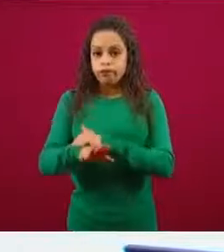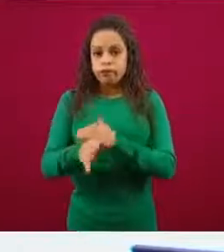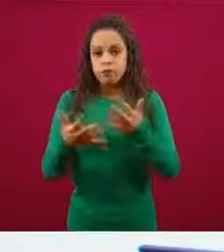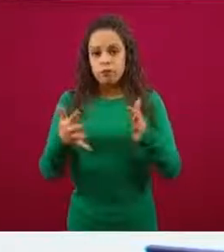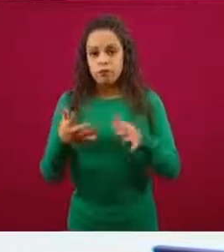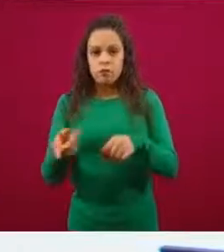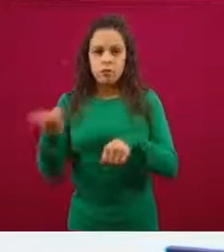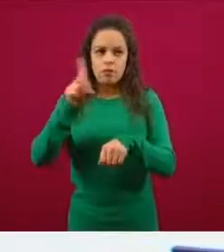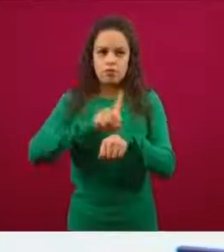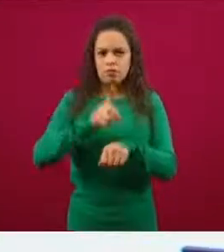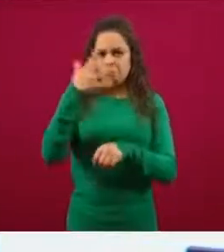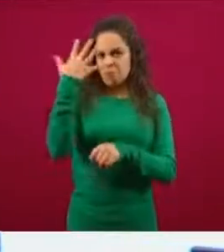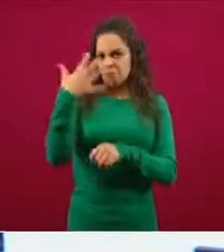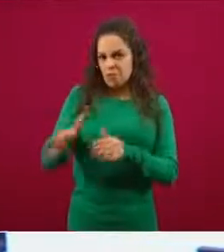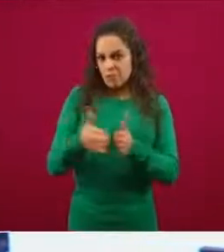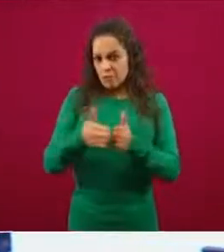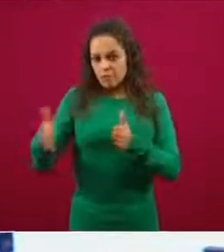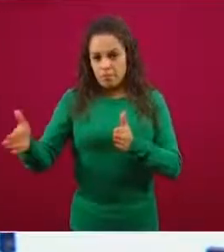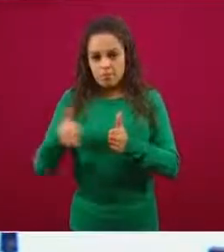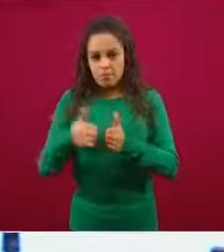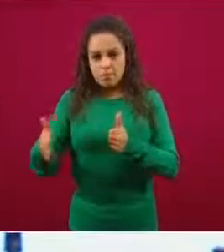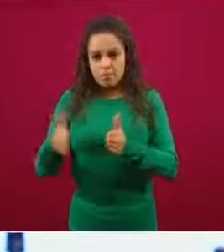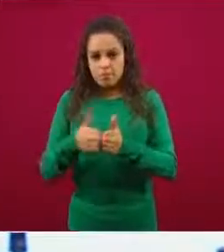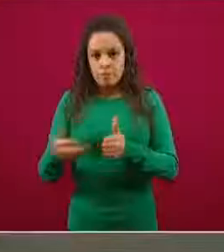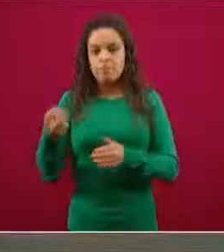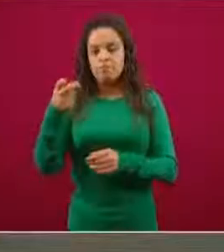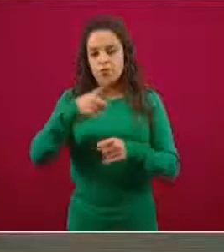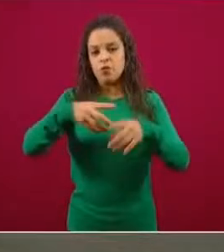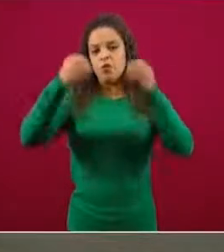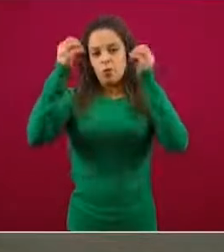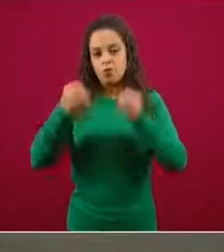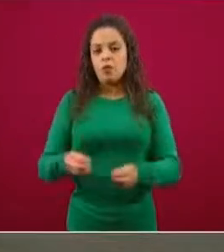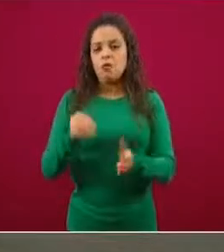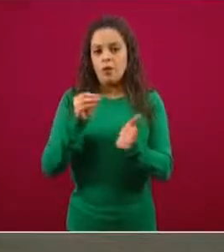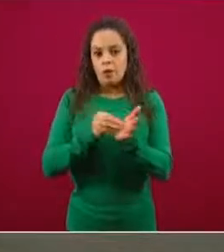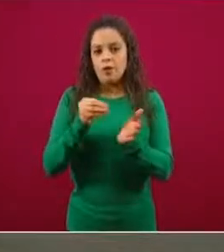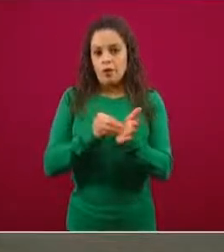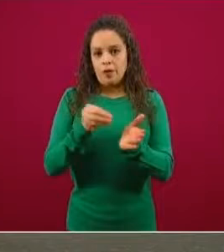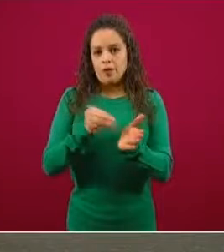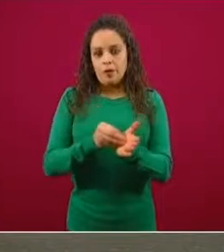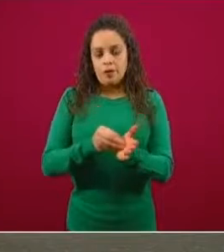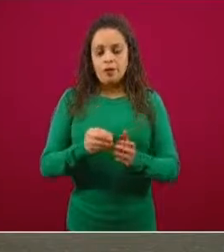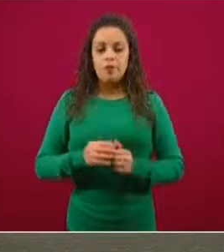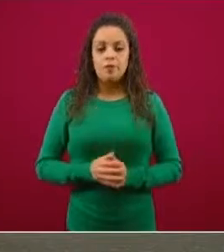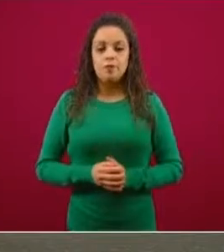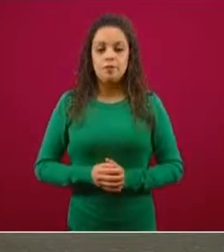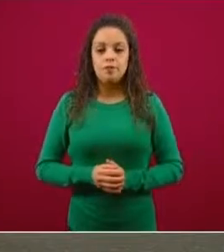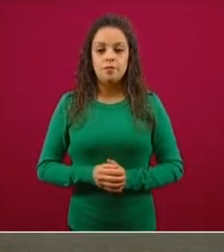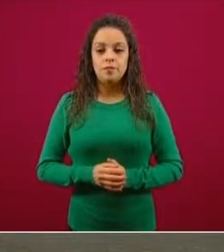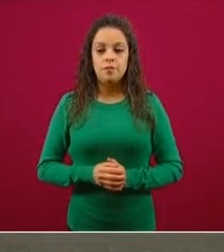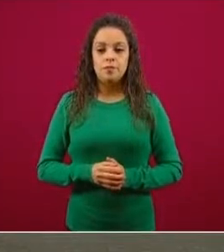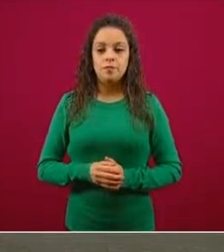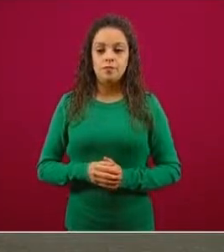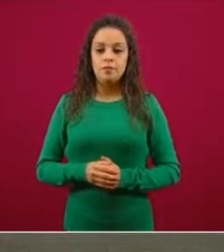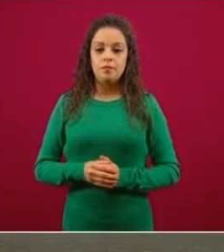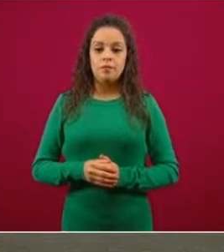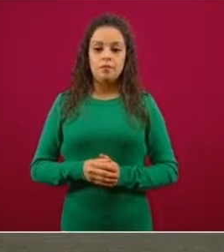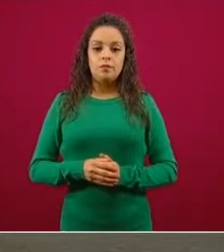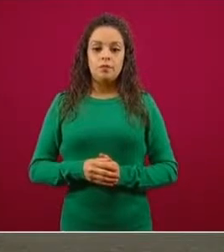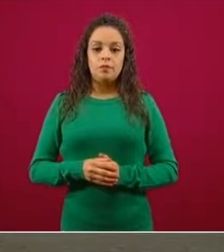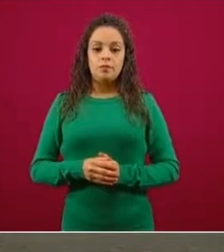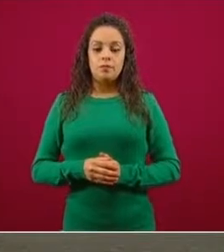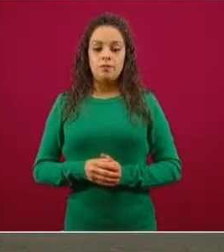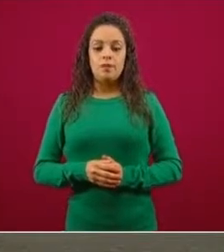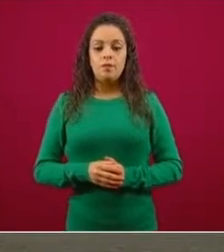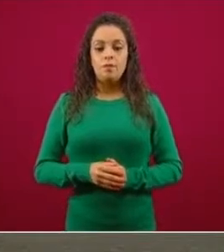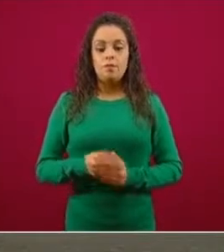días, todavía duraría la ocupación por un tiempo. La siguiente. ¿Qué se ha hecho? La demanda máxima supera en